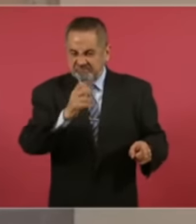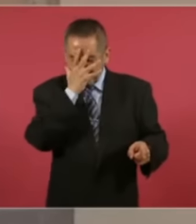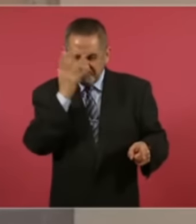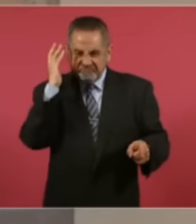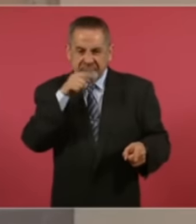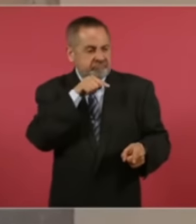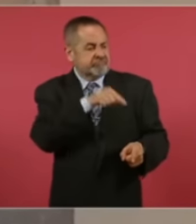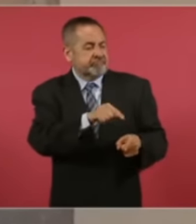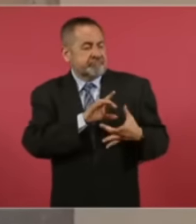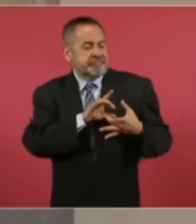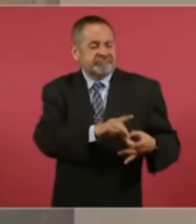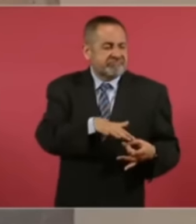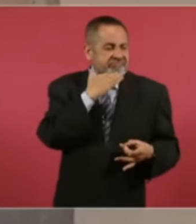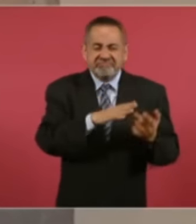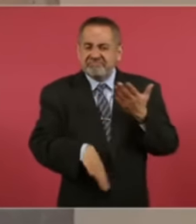peores causas del país,